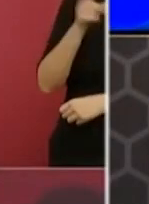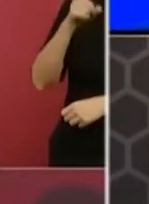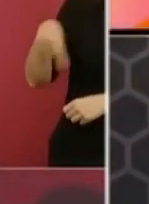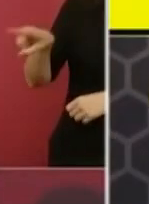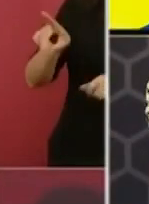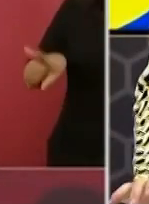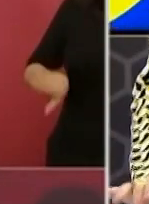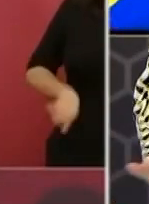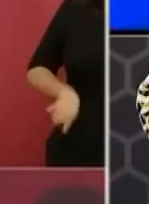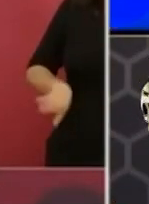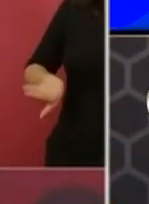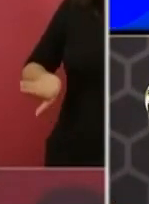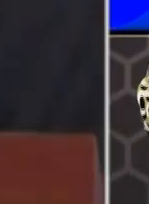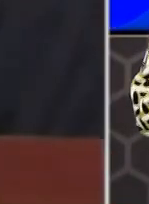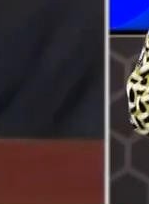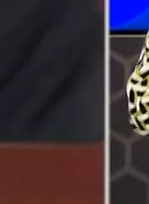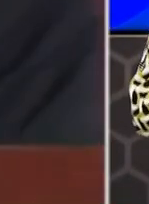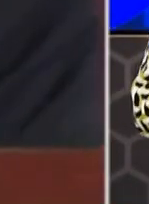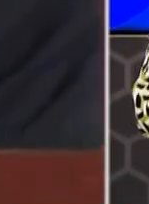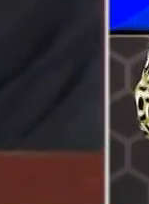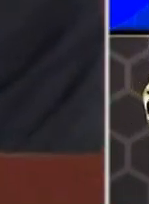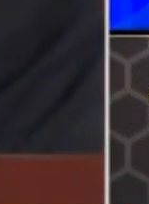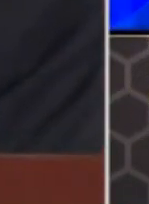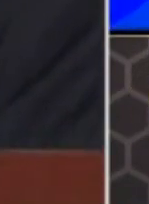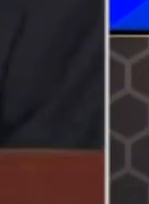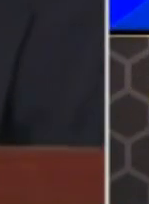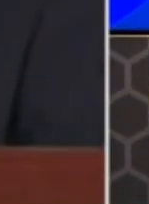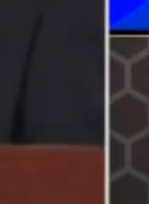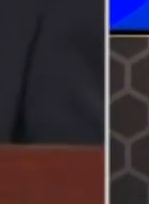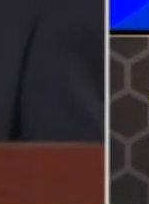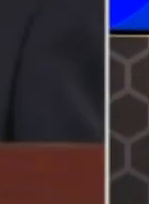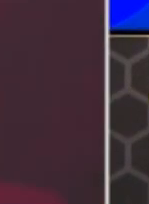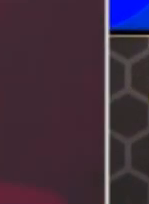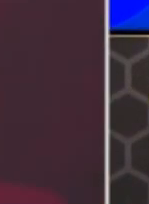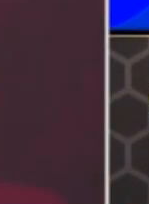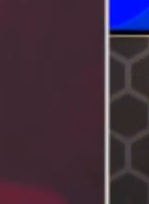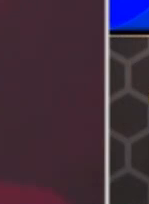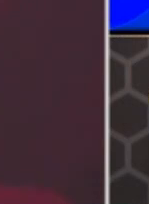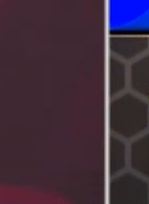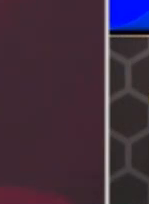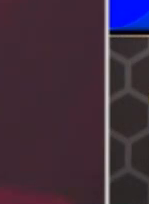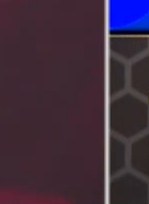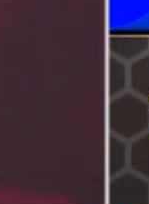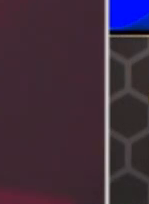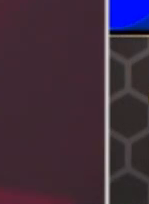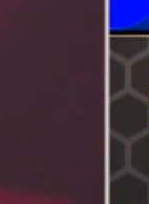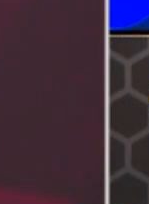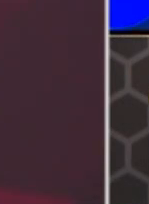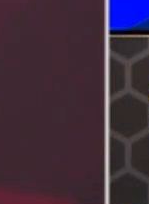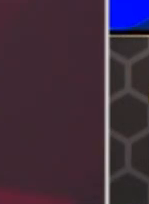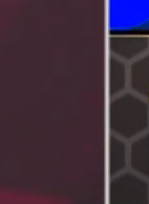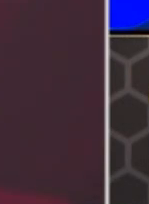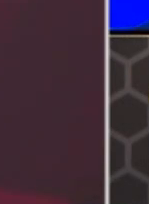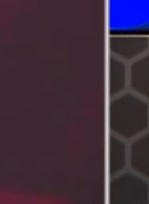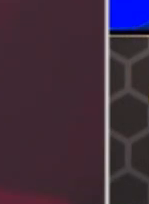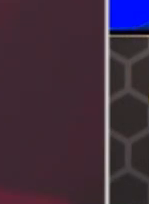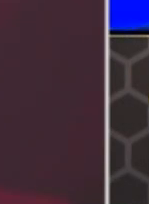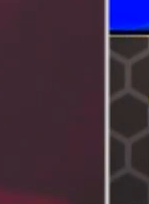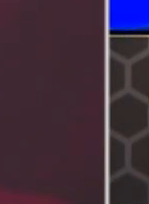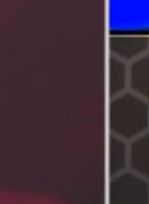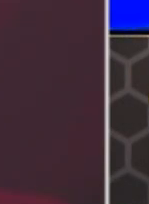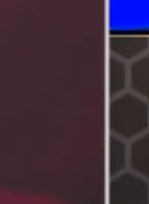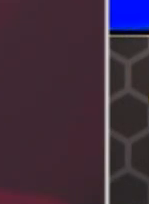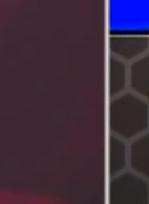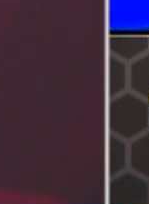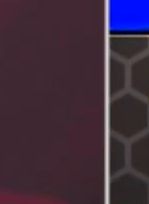Rusia, Singapur, Taiwán, Tailandia, Vietnam, entre otros. Y dentro de este espacio lo que se busca es estrechar